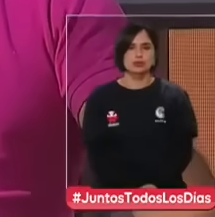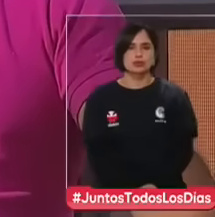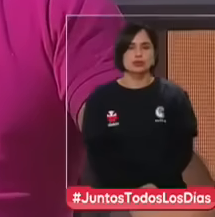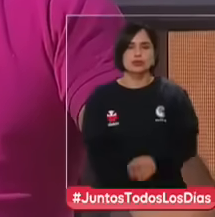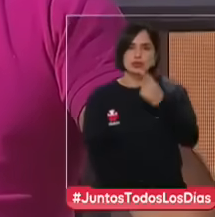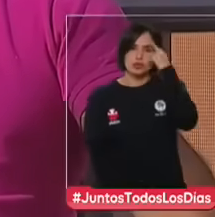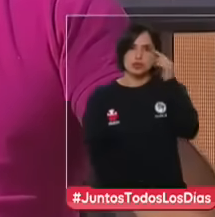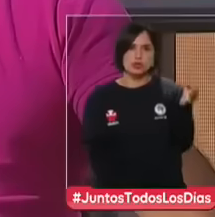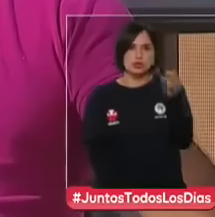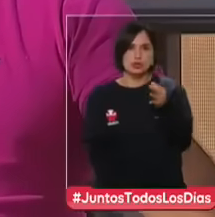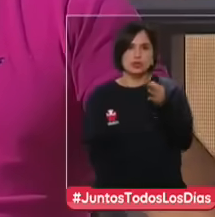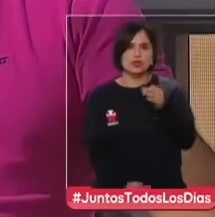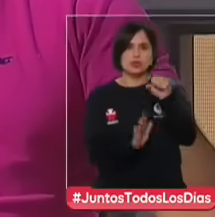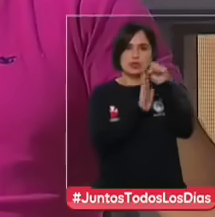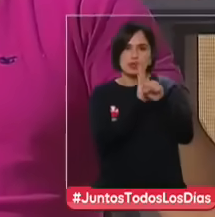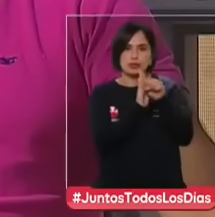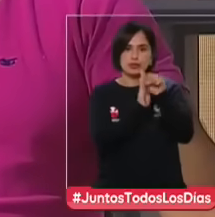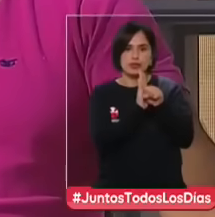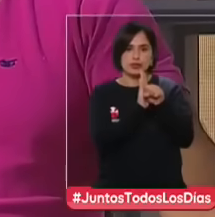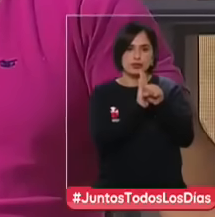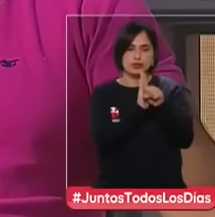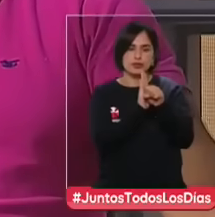resulta que tú decías en el reportaje